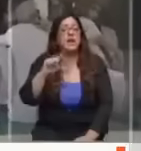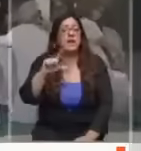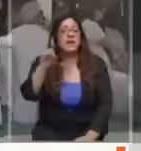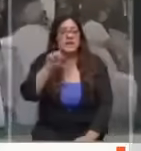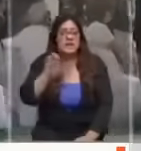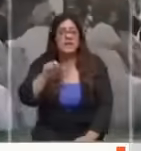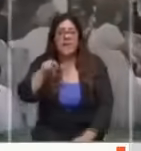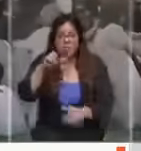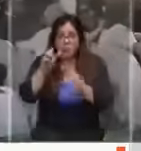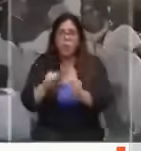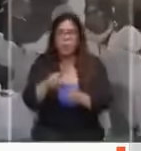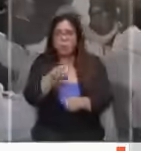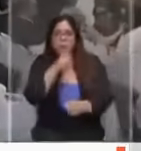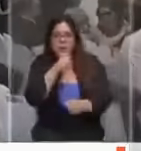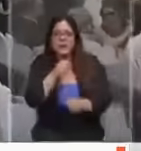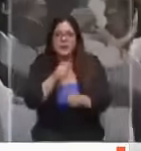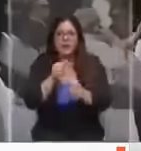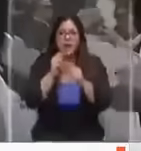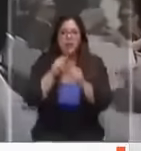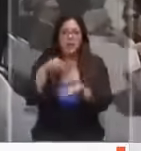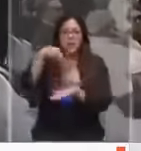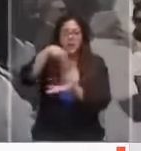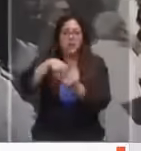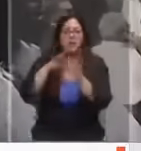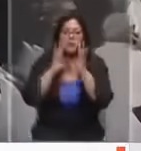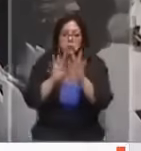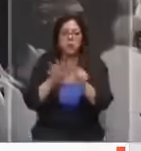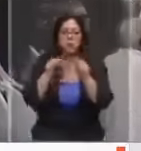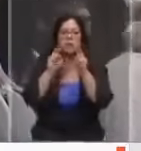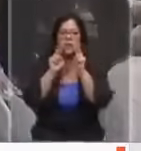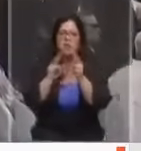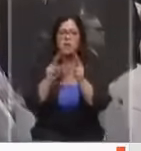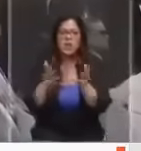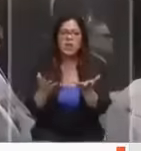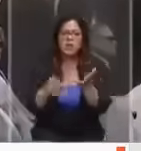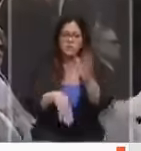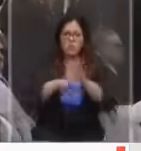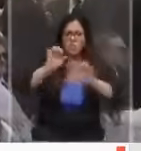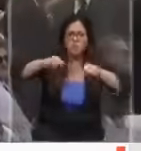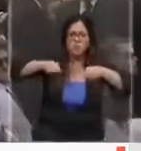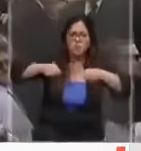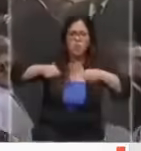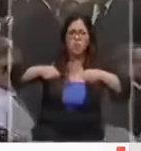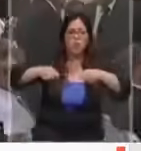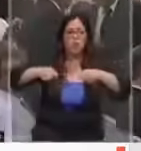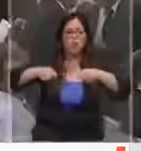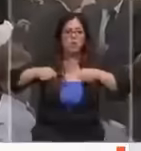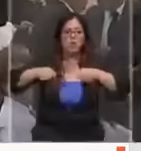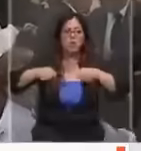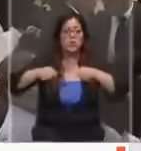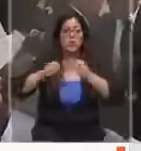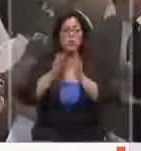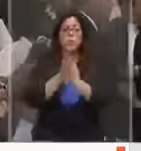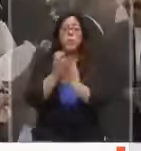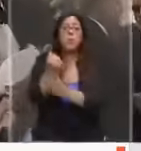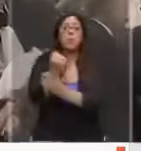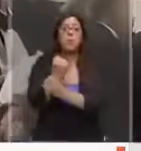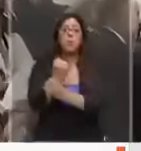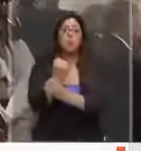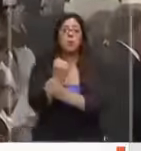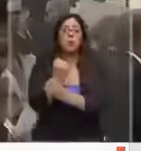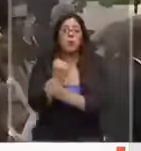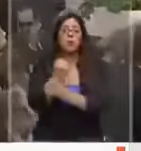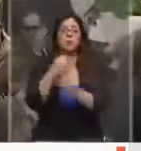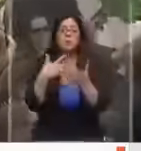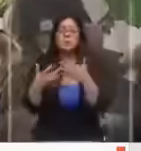la prensa. Priscila, ahora sí estoy viendo que están llegando más motos. Sí, me ayudan abriendo ahí espacio. A decirme más o menos